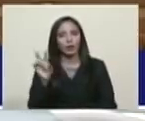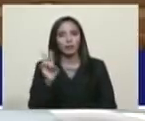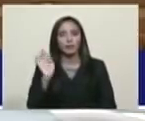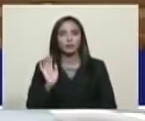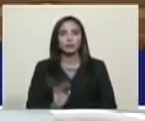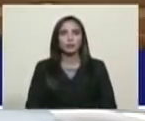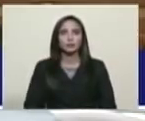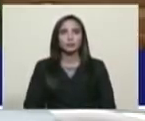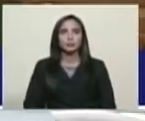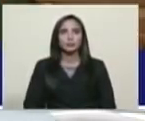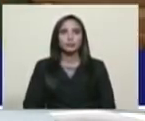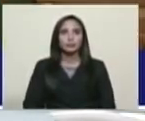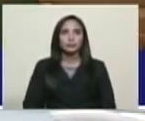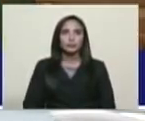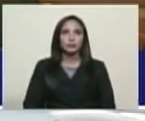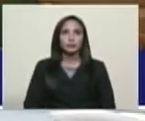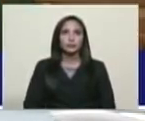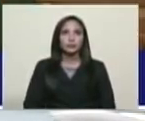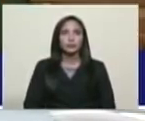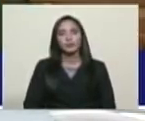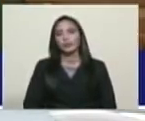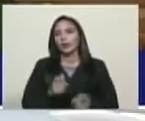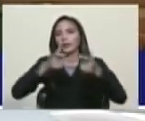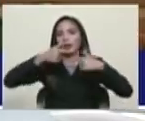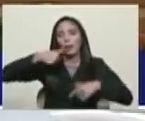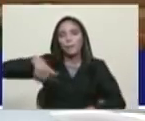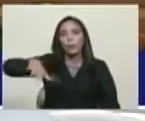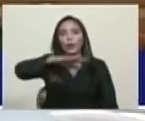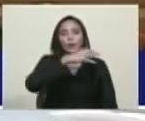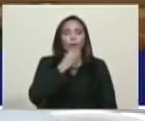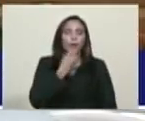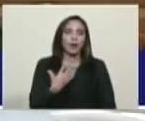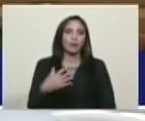Venezuela, el paraíso terrenal.